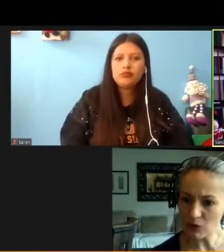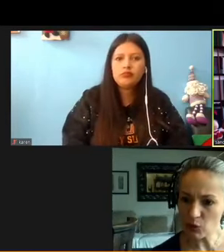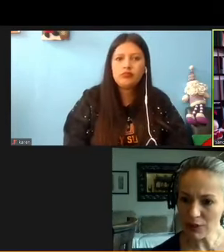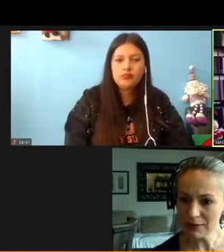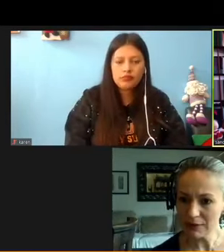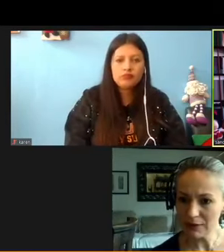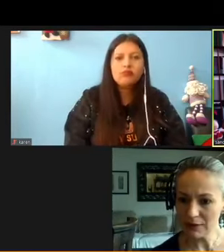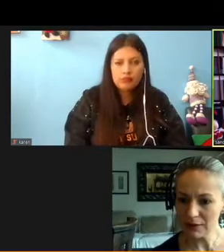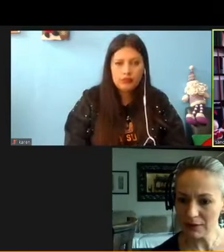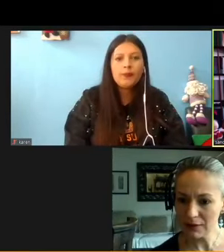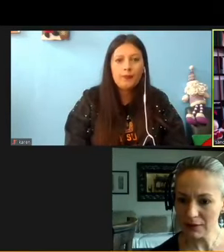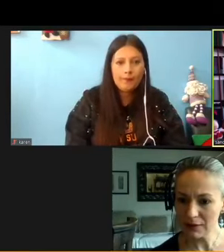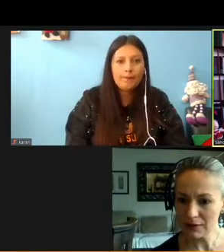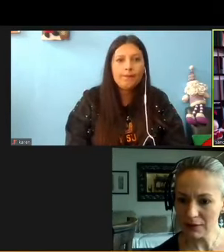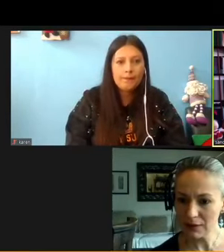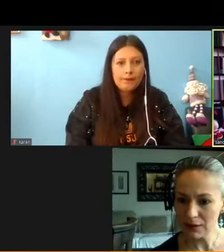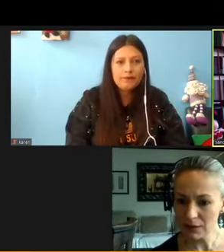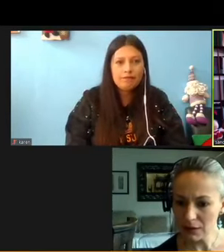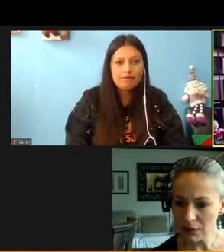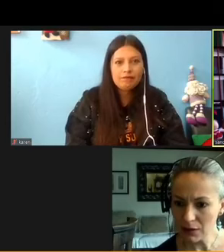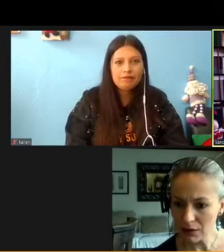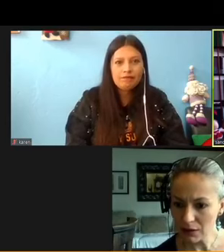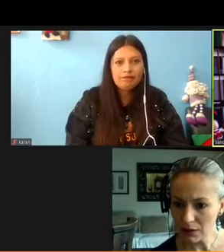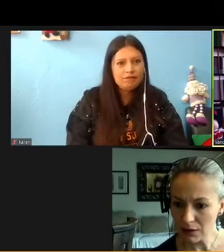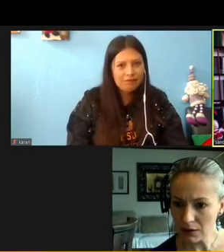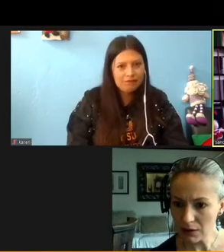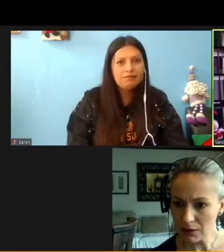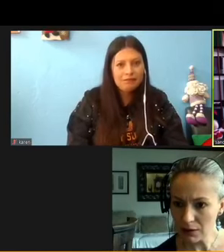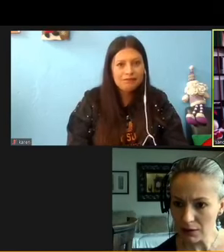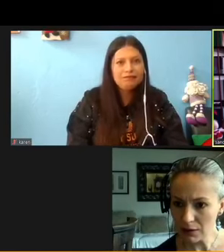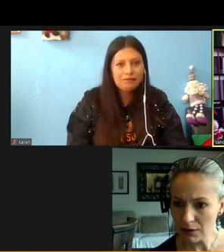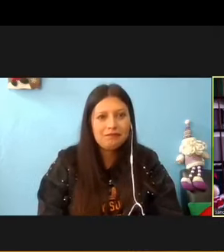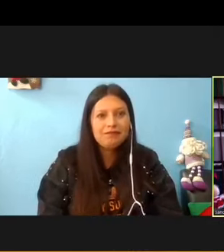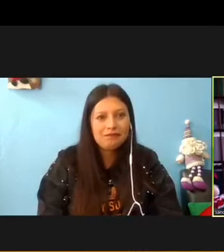¿Aló, me escuchan? No te estamos viendo.